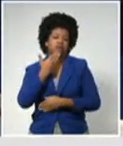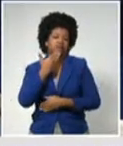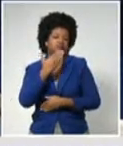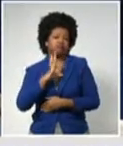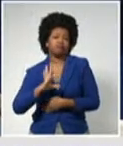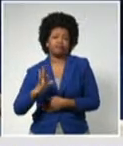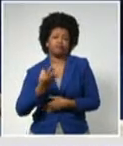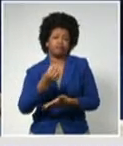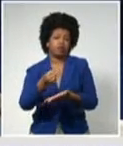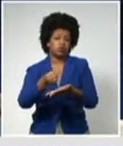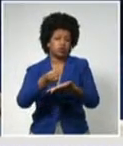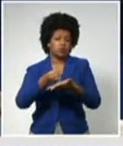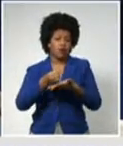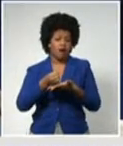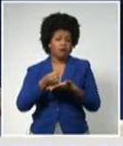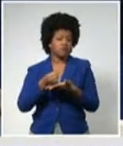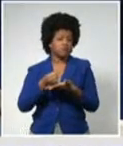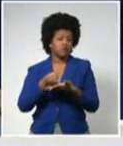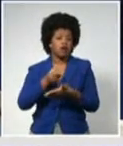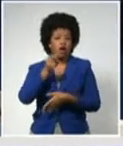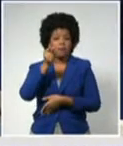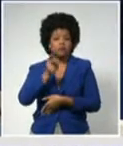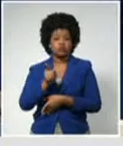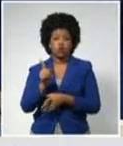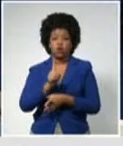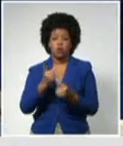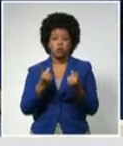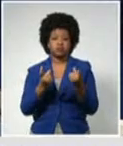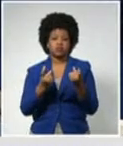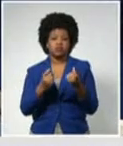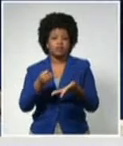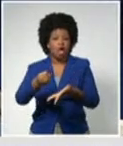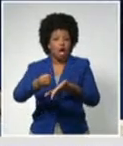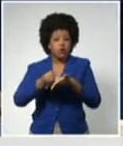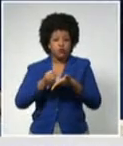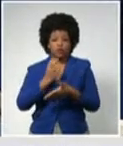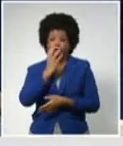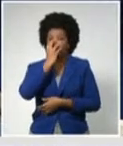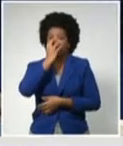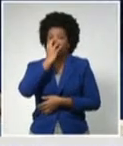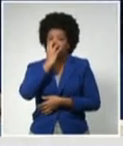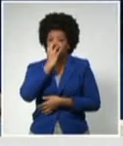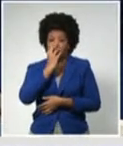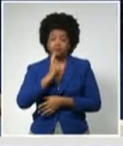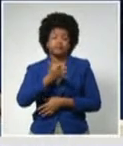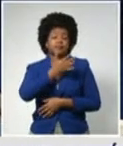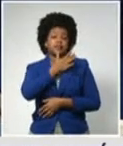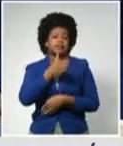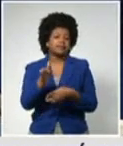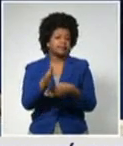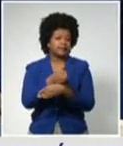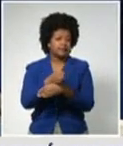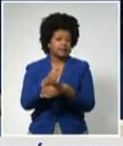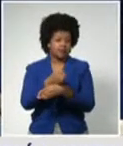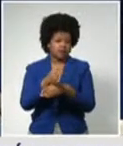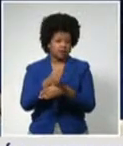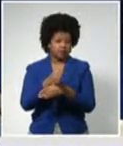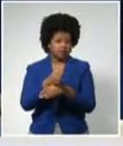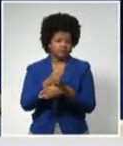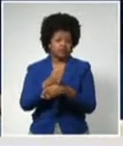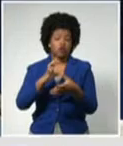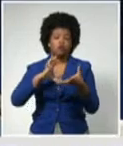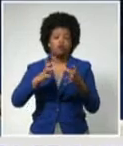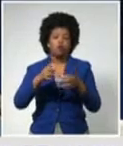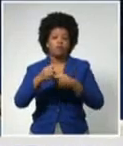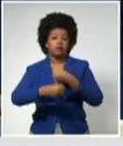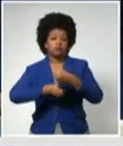aquellos pacientes que no requirieron asistencia respiratoria. O sea, todo parece indicar, por la forma en que lo están